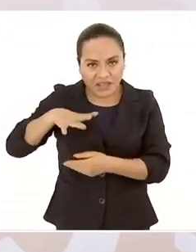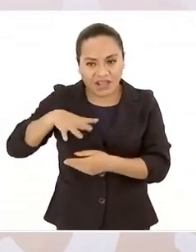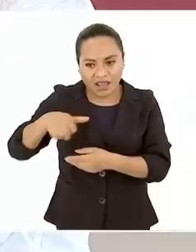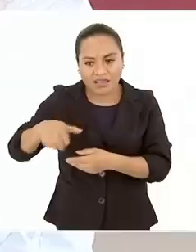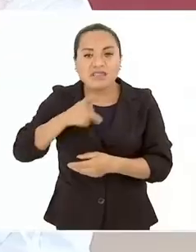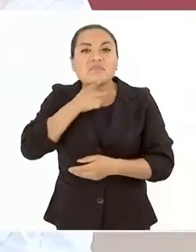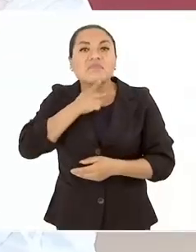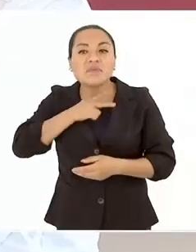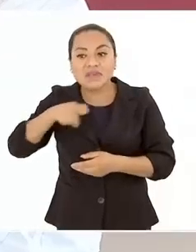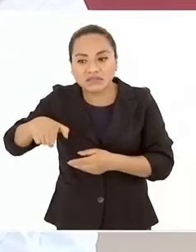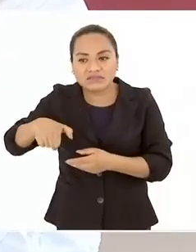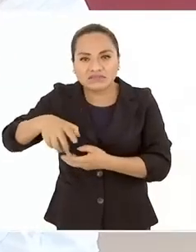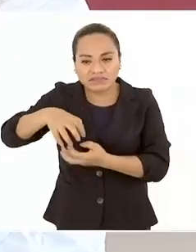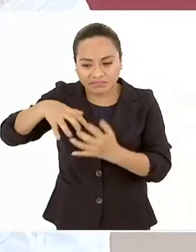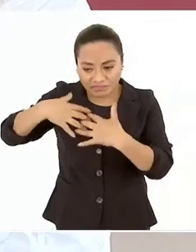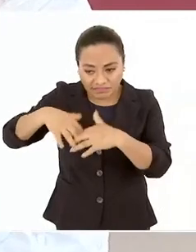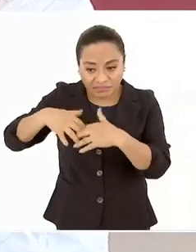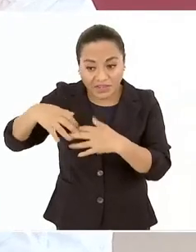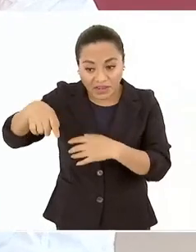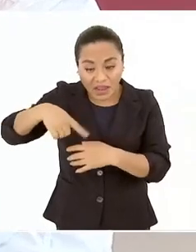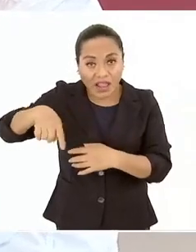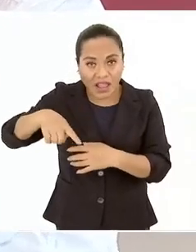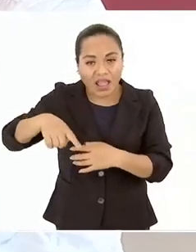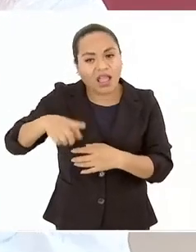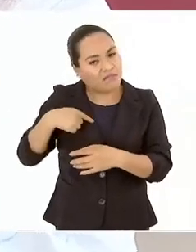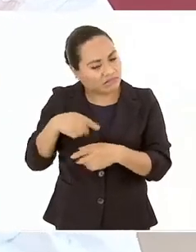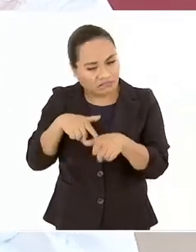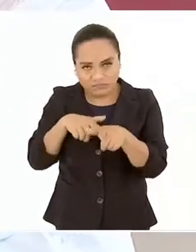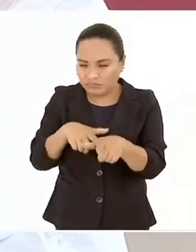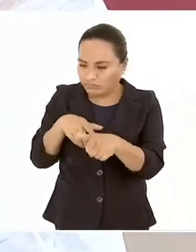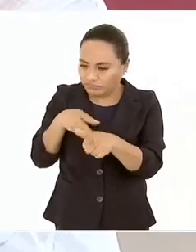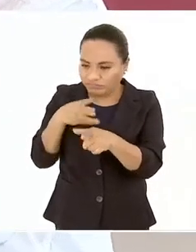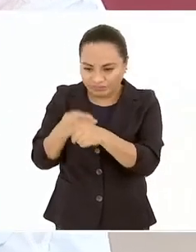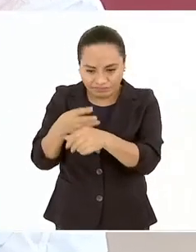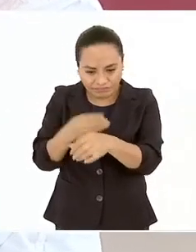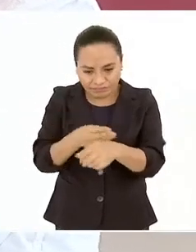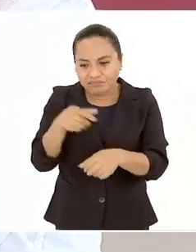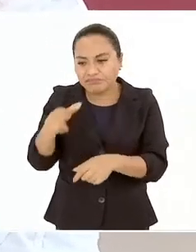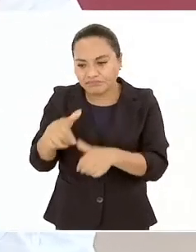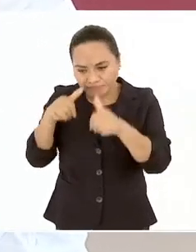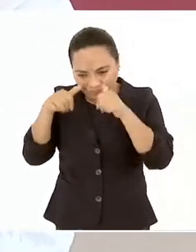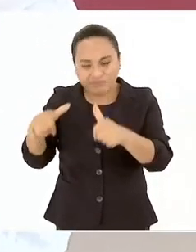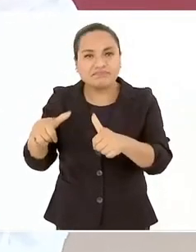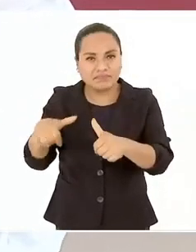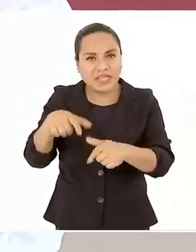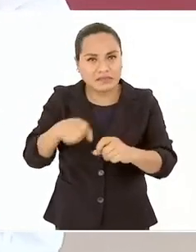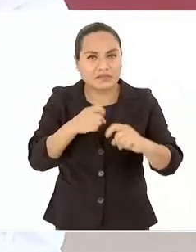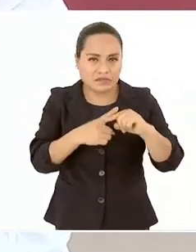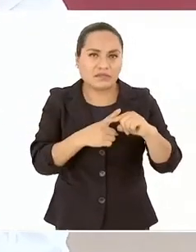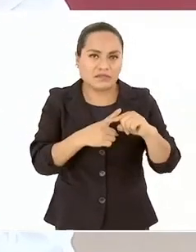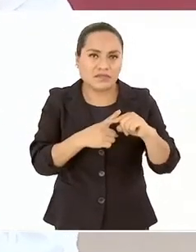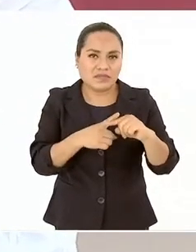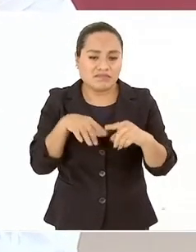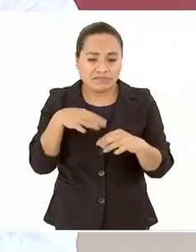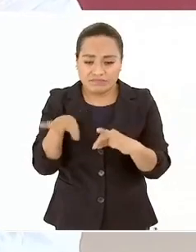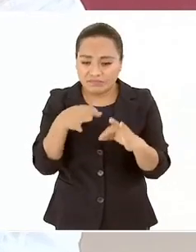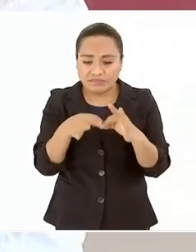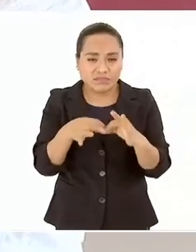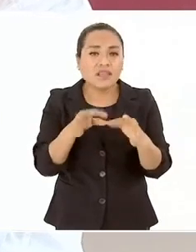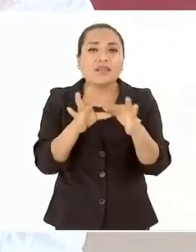rehabilitando, la refinería de Salina Cruz. Yo termino